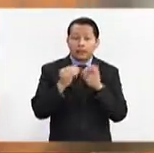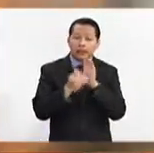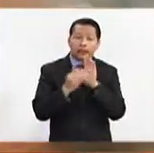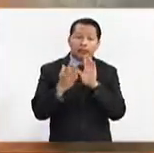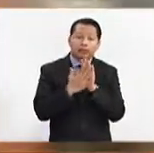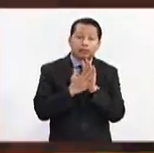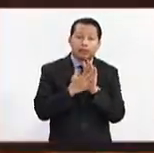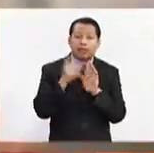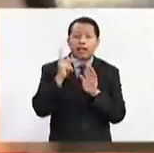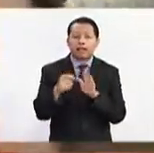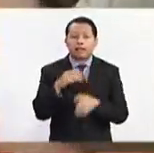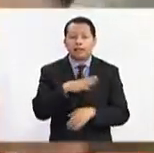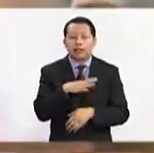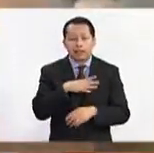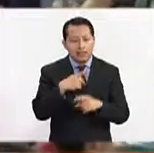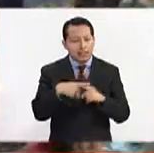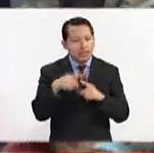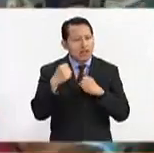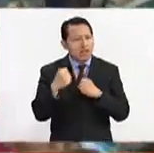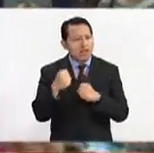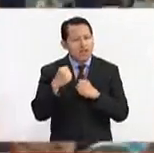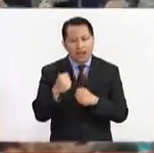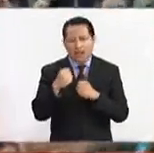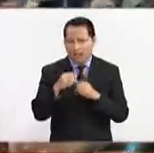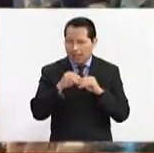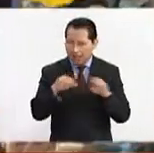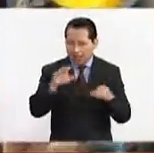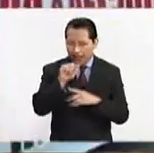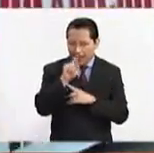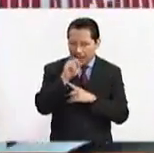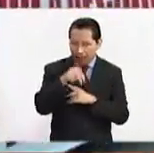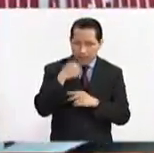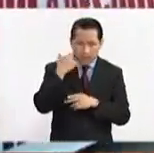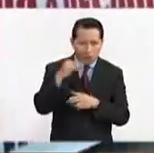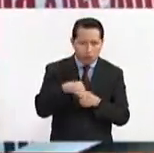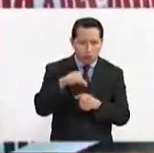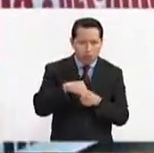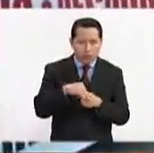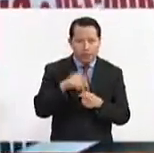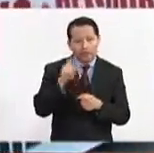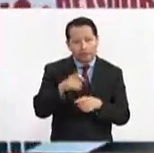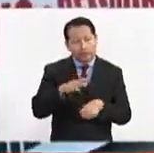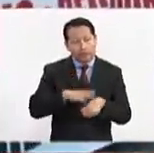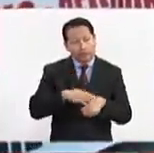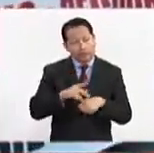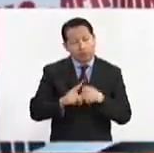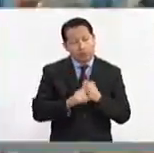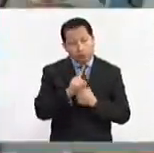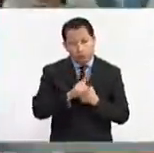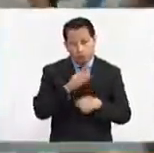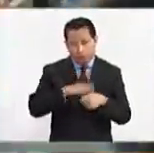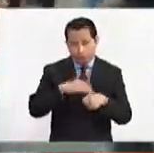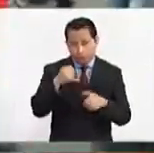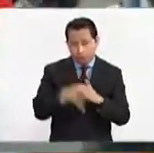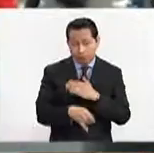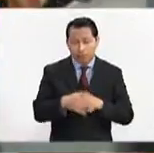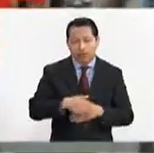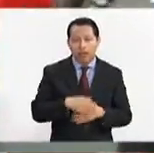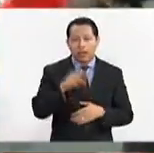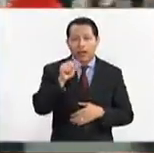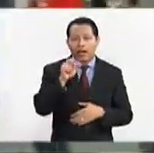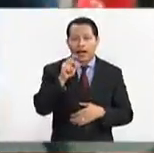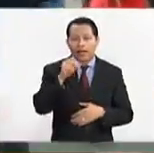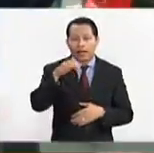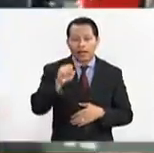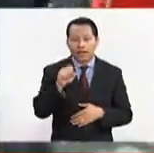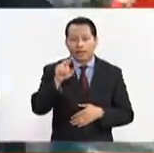con una violencia desproporcional y un deseo catalán de votar, cuando estos problemas son mucho más complejos. Andrés Villena, te saluda